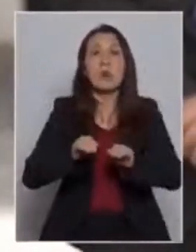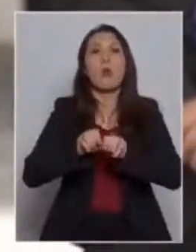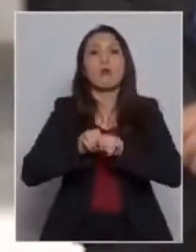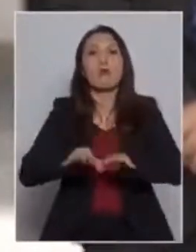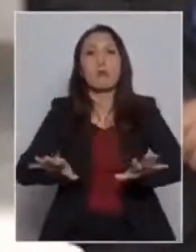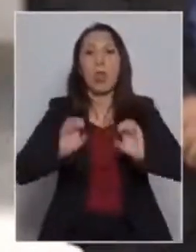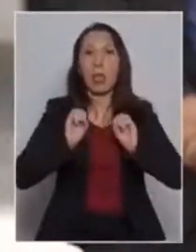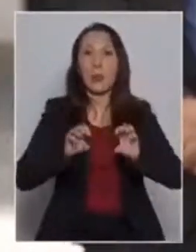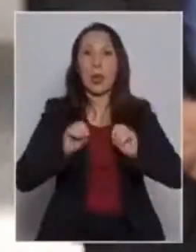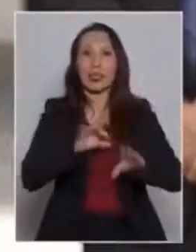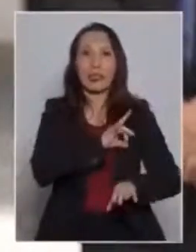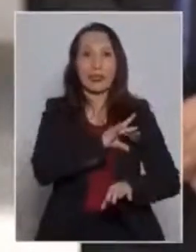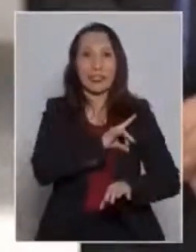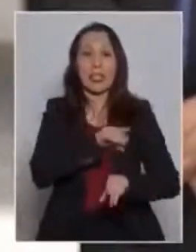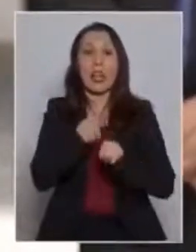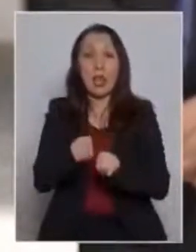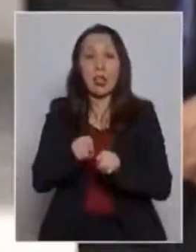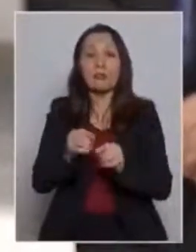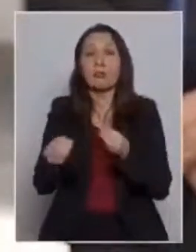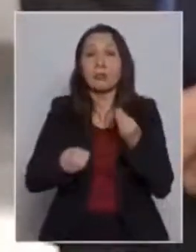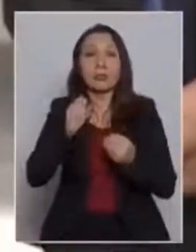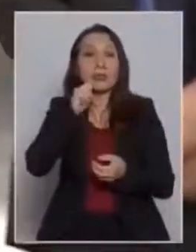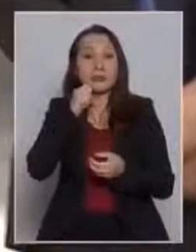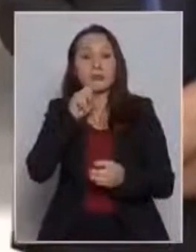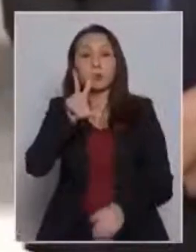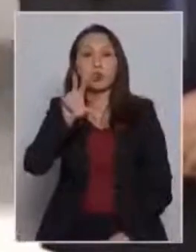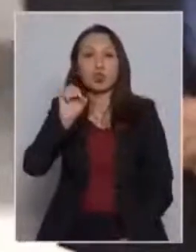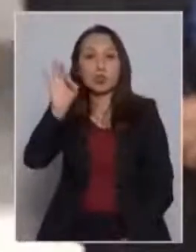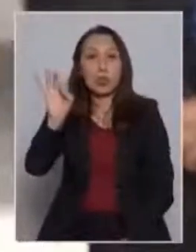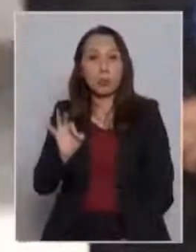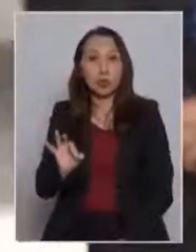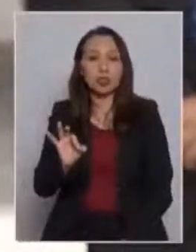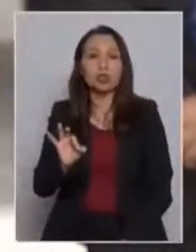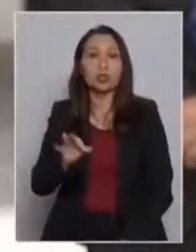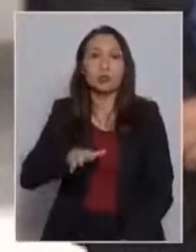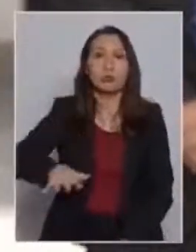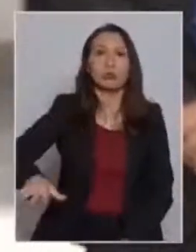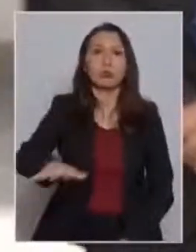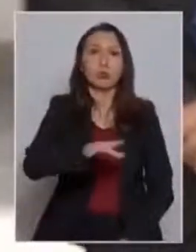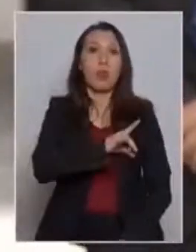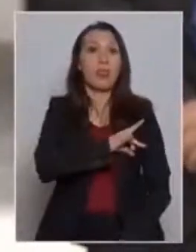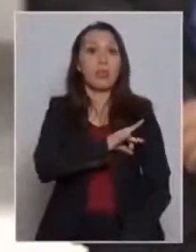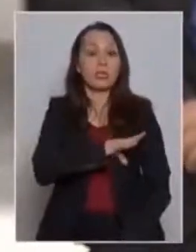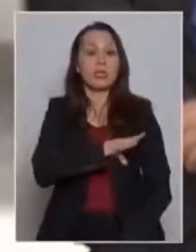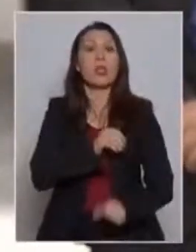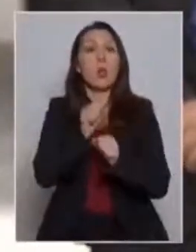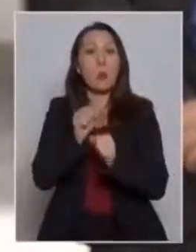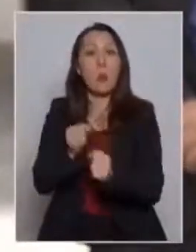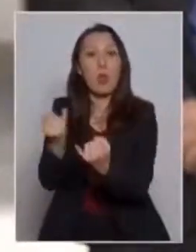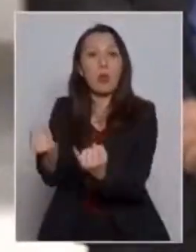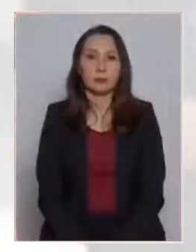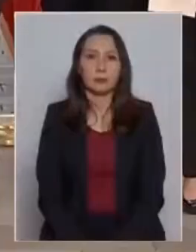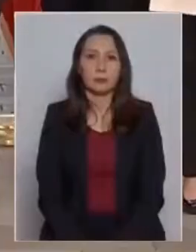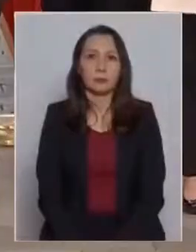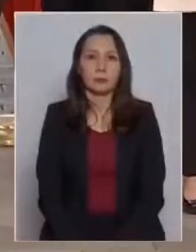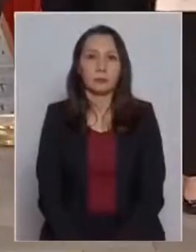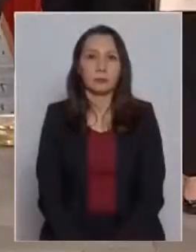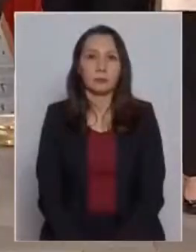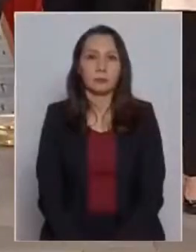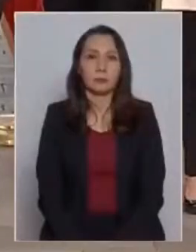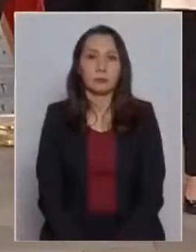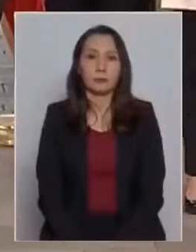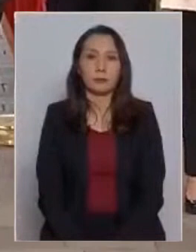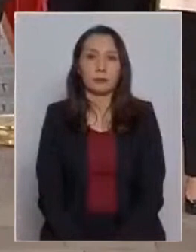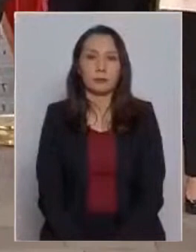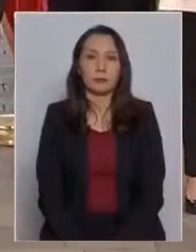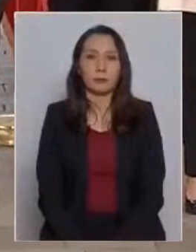el 80% de la población en Chile va a poder también tener un acceso a esta señal. El